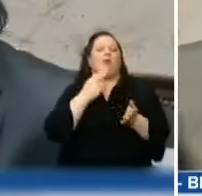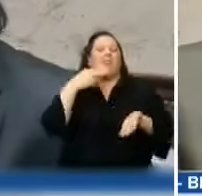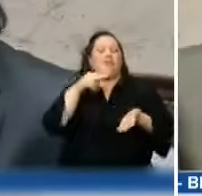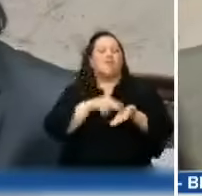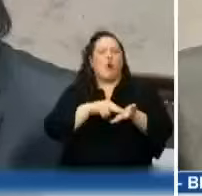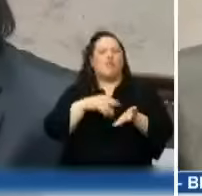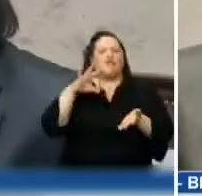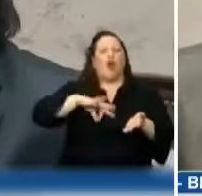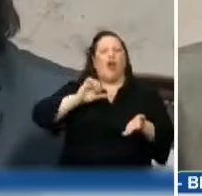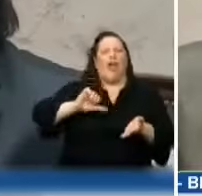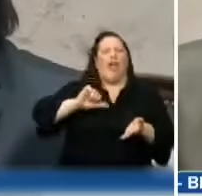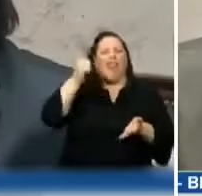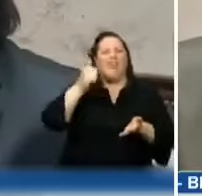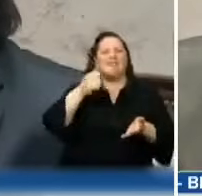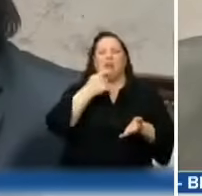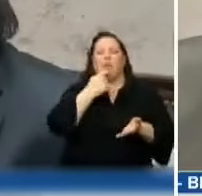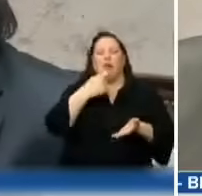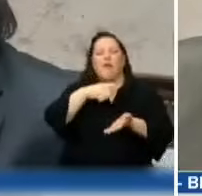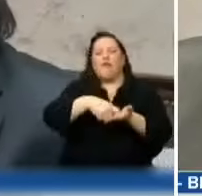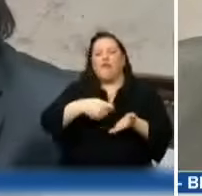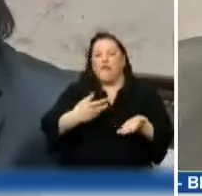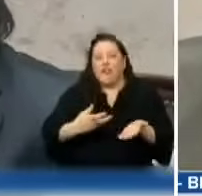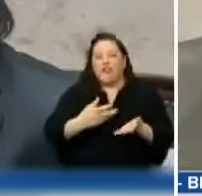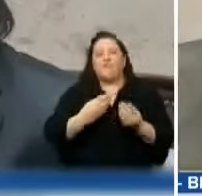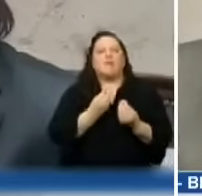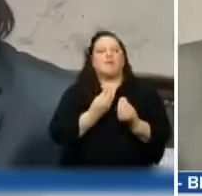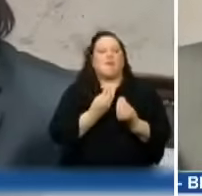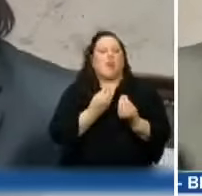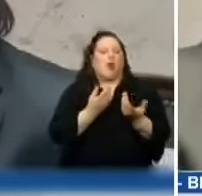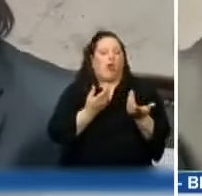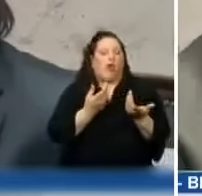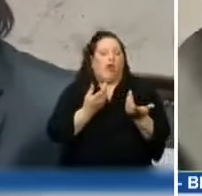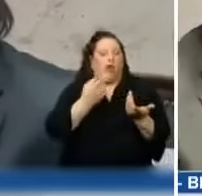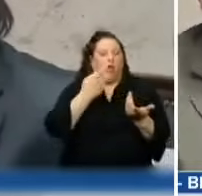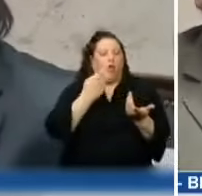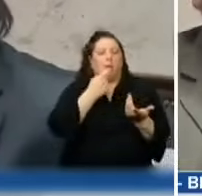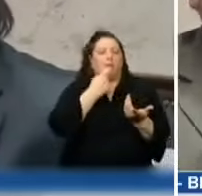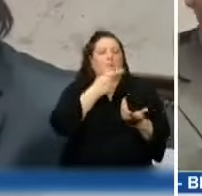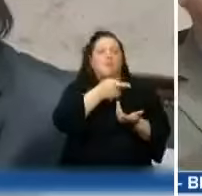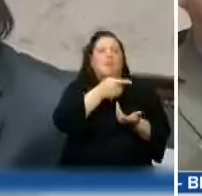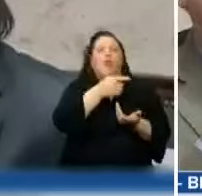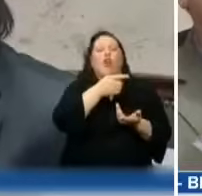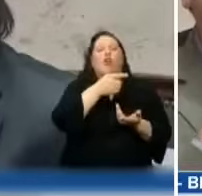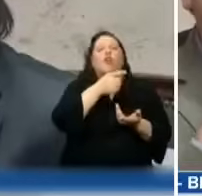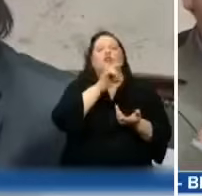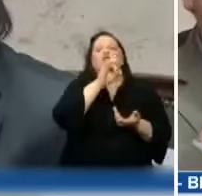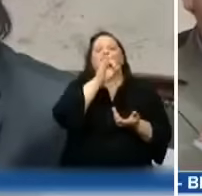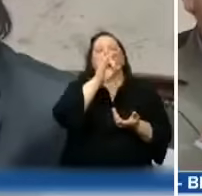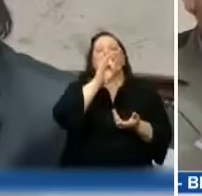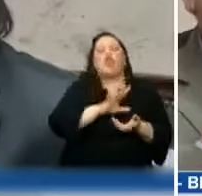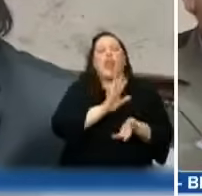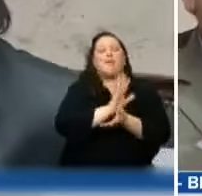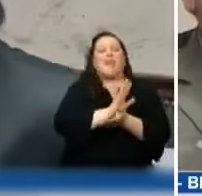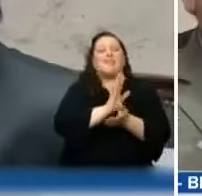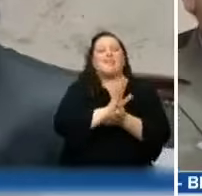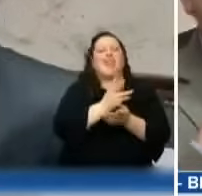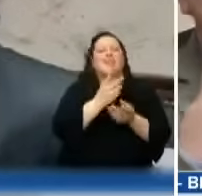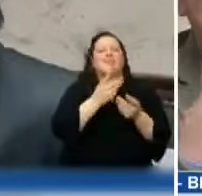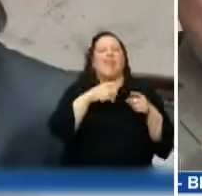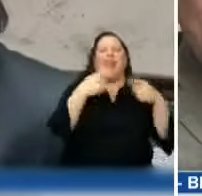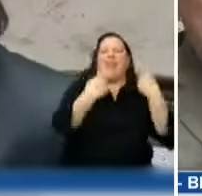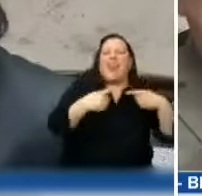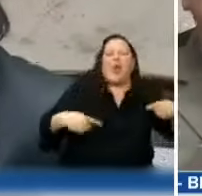desde el bueno, vamos a acompañar. Después, claro, quedan expuestos. Ahora, la palabra de Milei era la más esperada y se sospechaba que iba a ir por